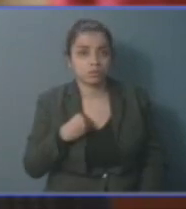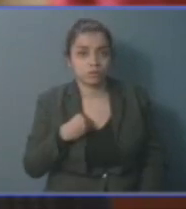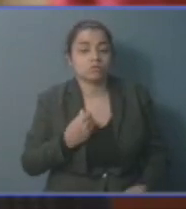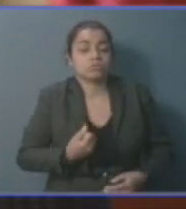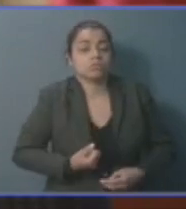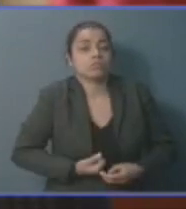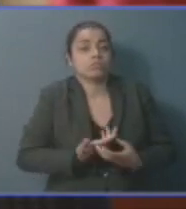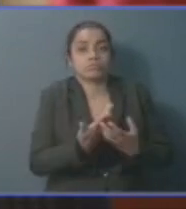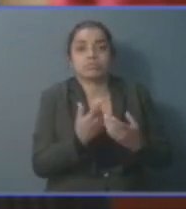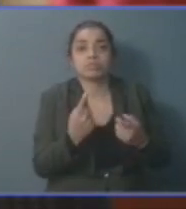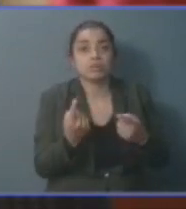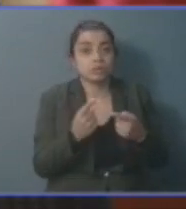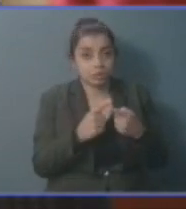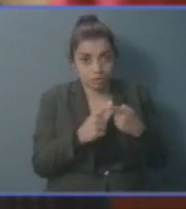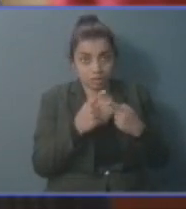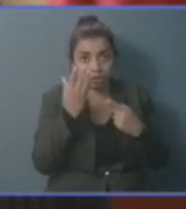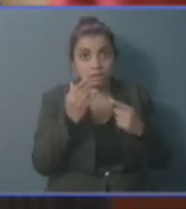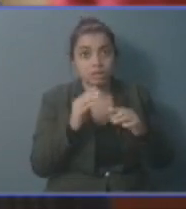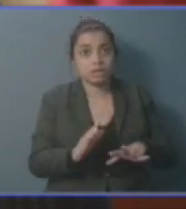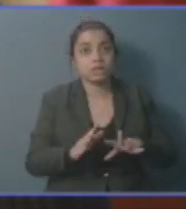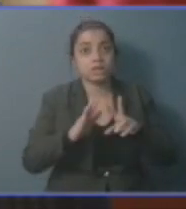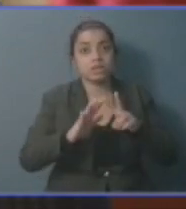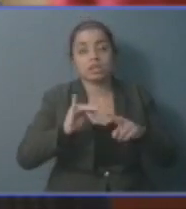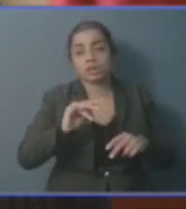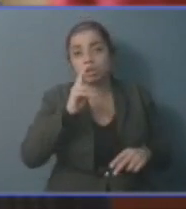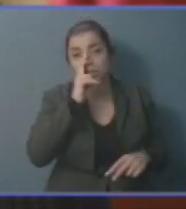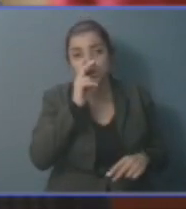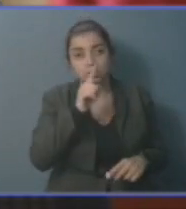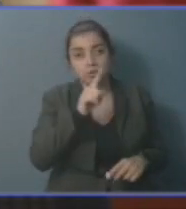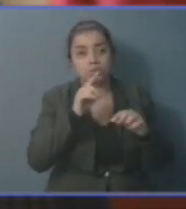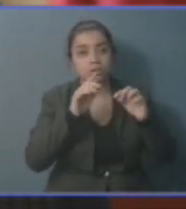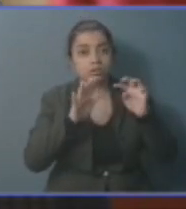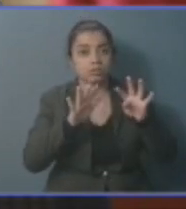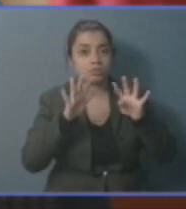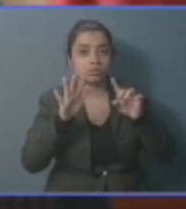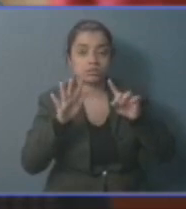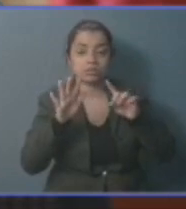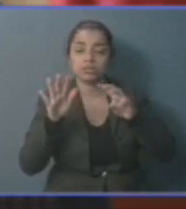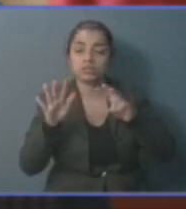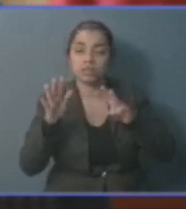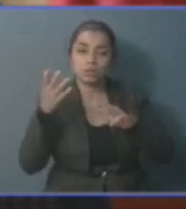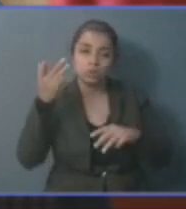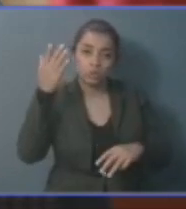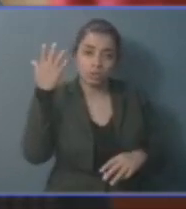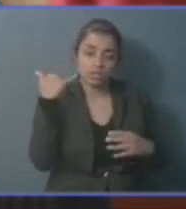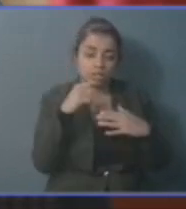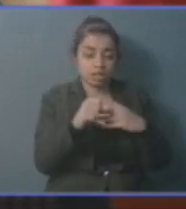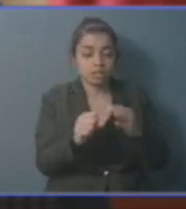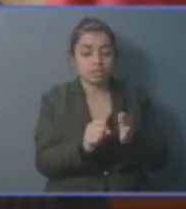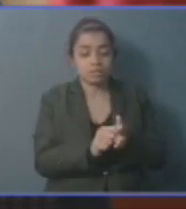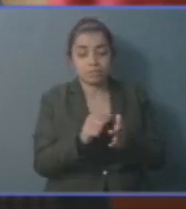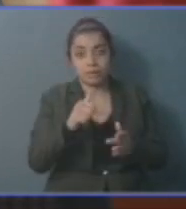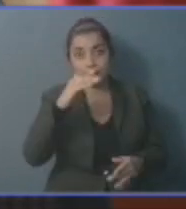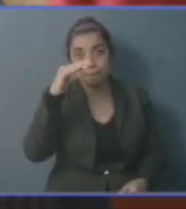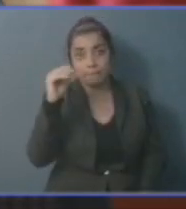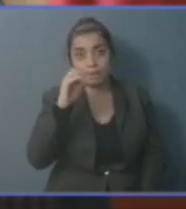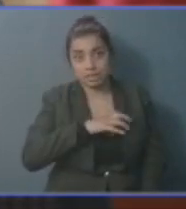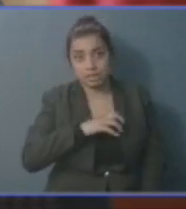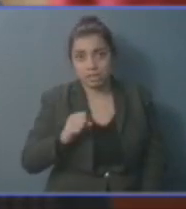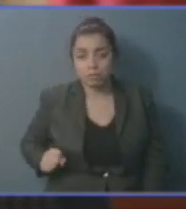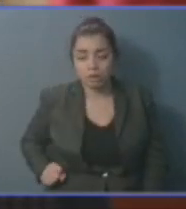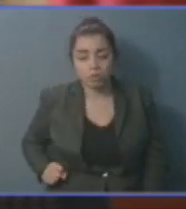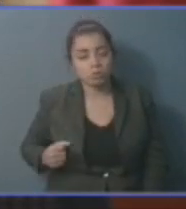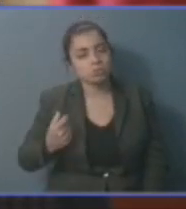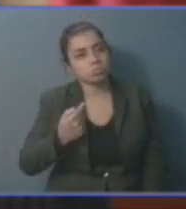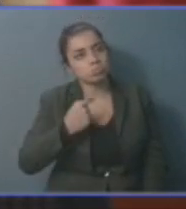Romano 1, que el 17 de julio de 1968, la Asamblea Legislativa de El Salvador,